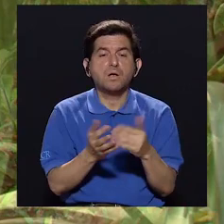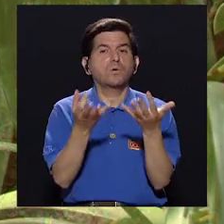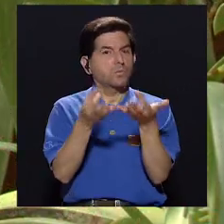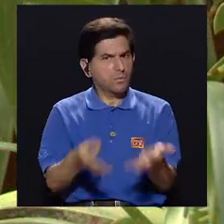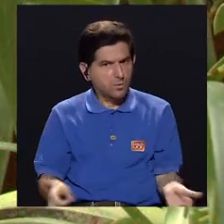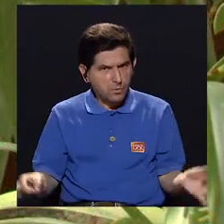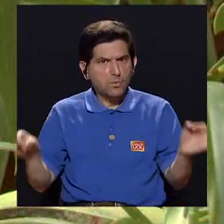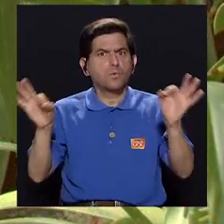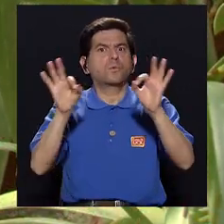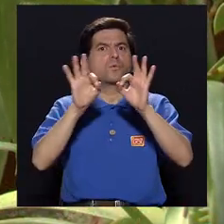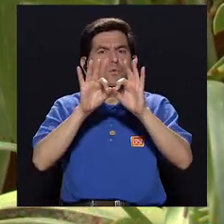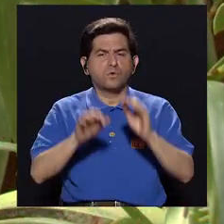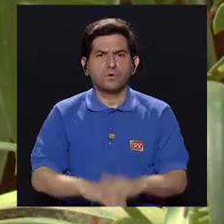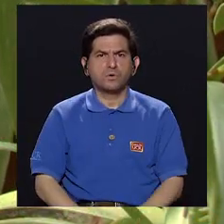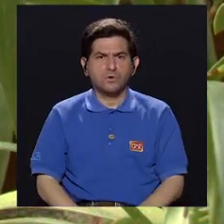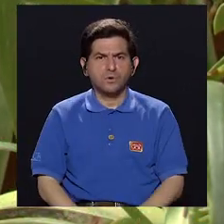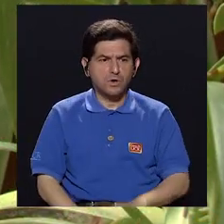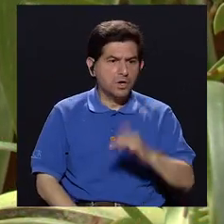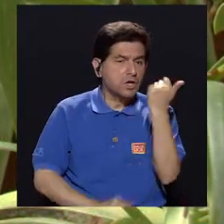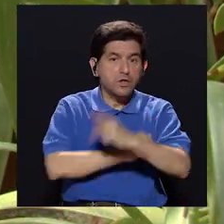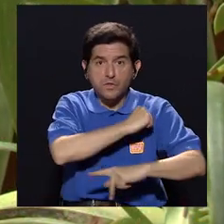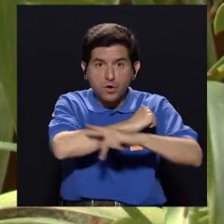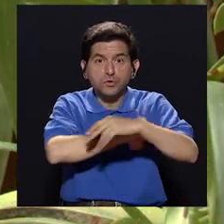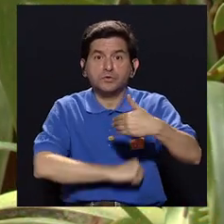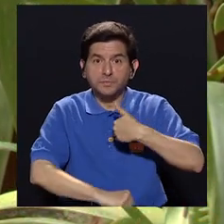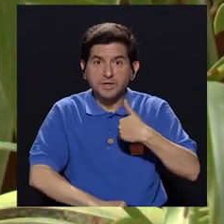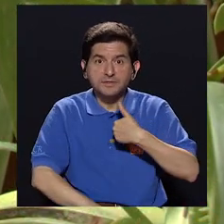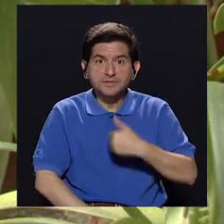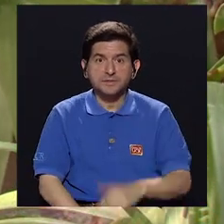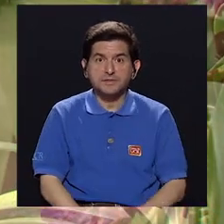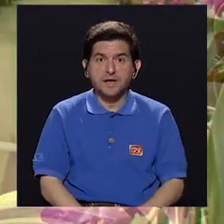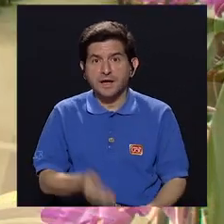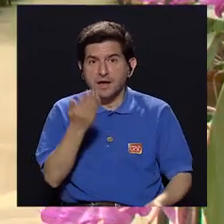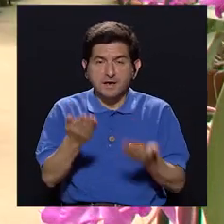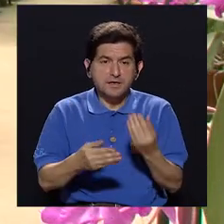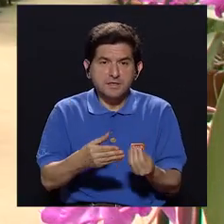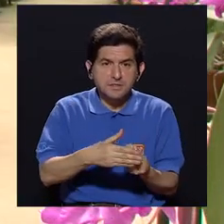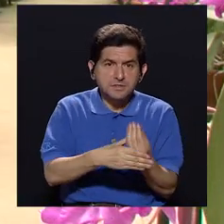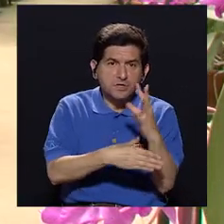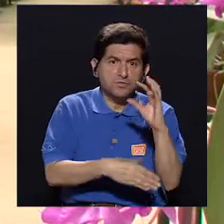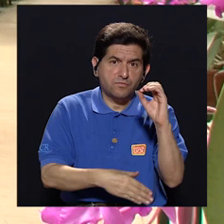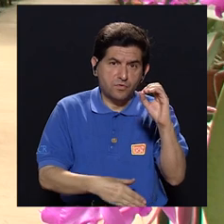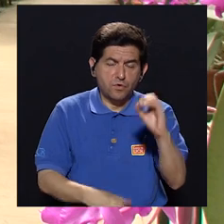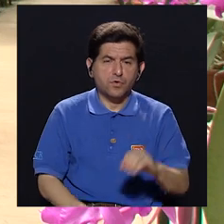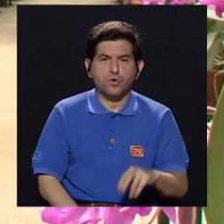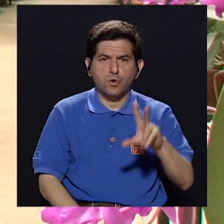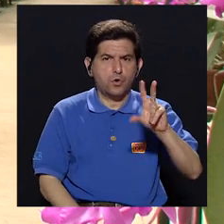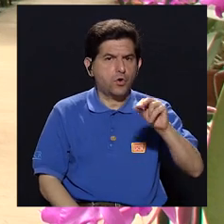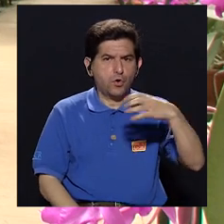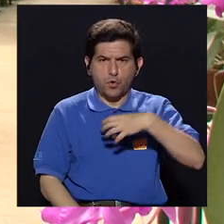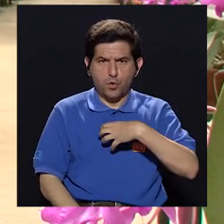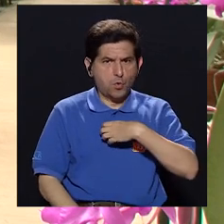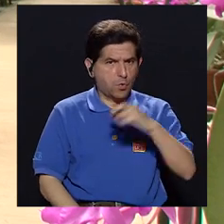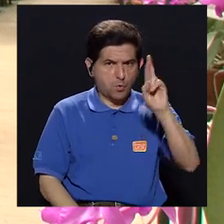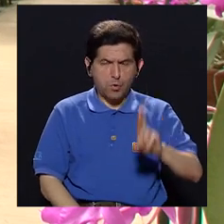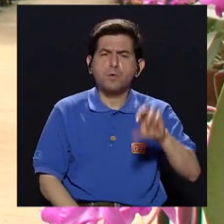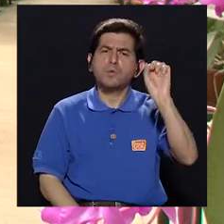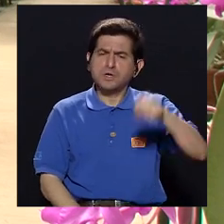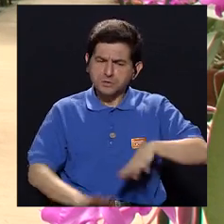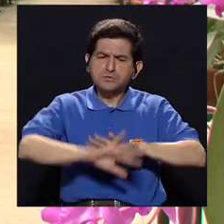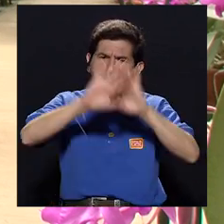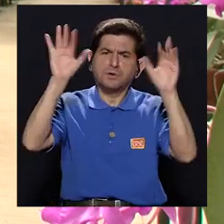significativo Sí claro y tenemos de algún otro país alguna orquídea que que no sea nativa de Costa Rica Sí